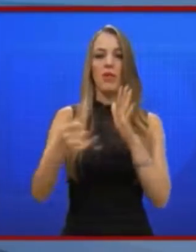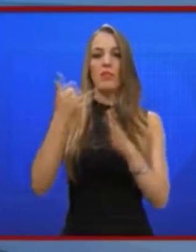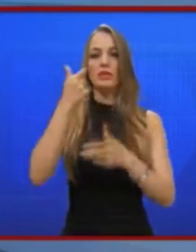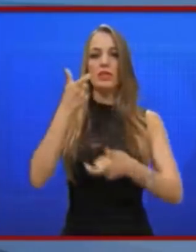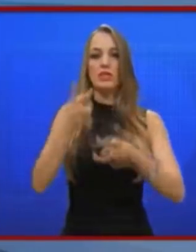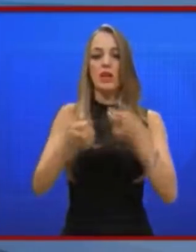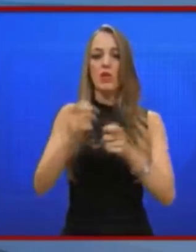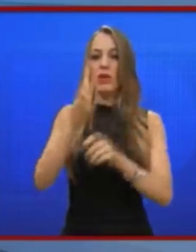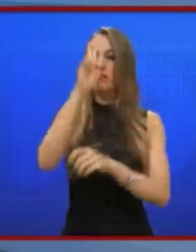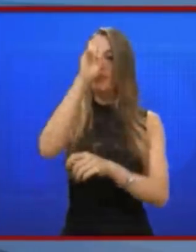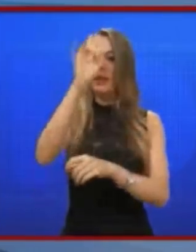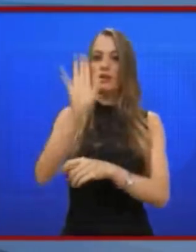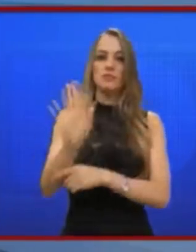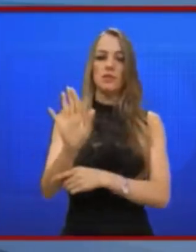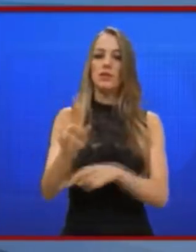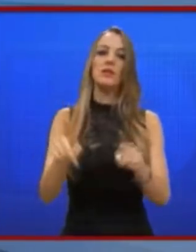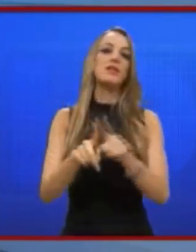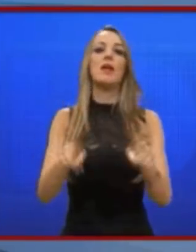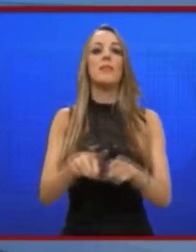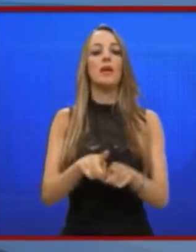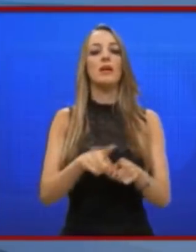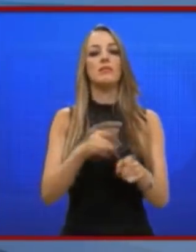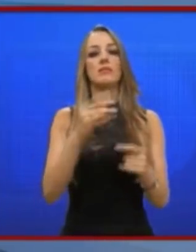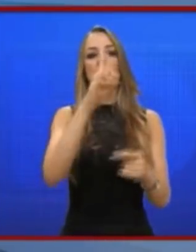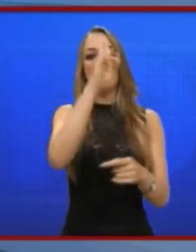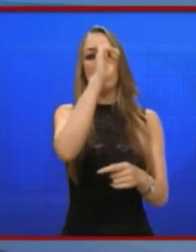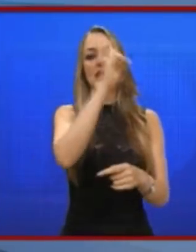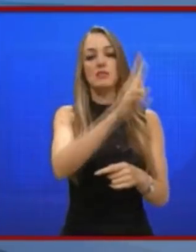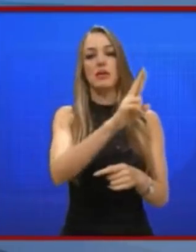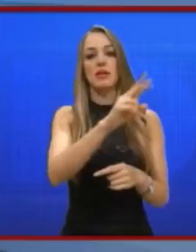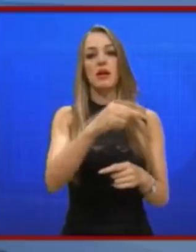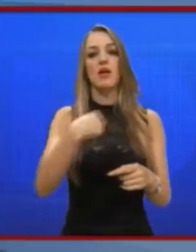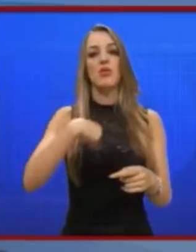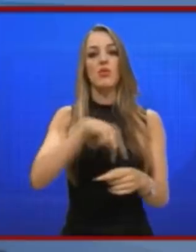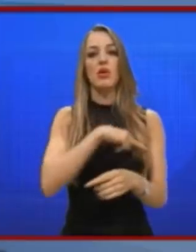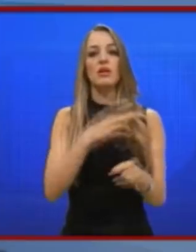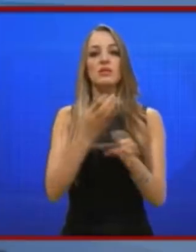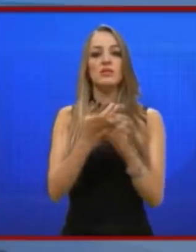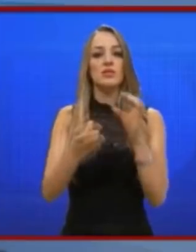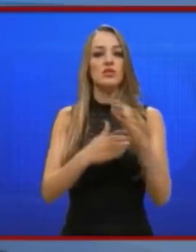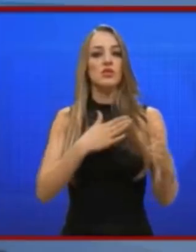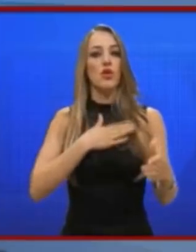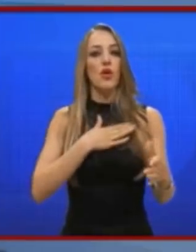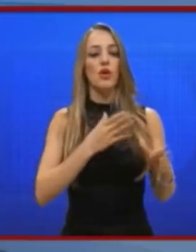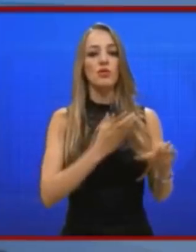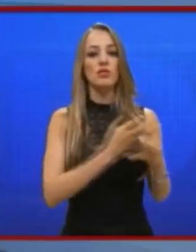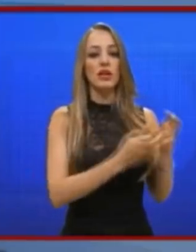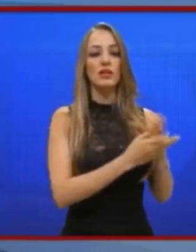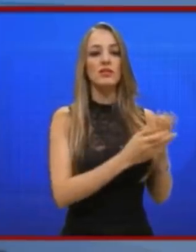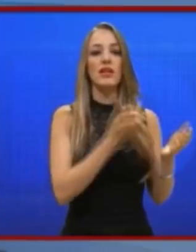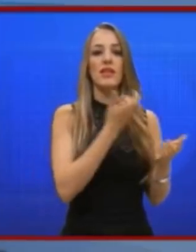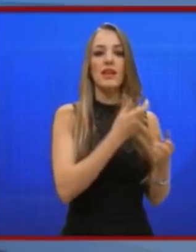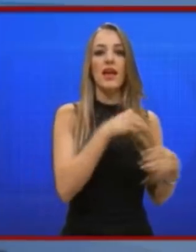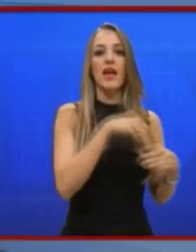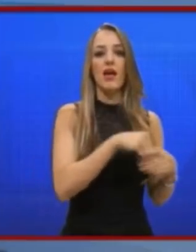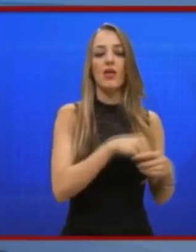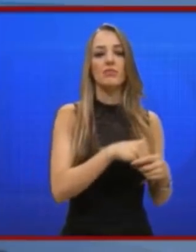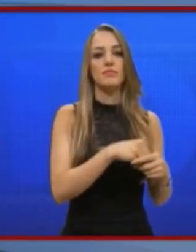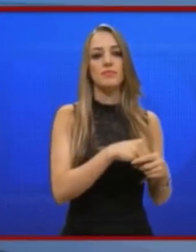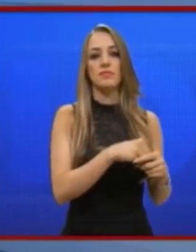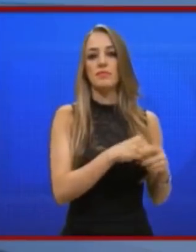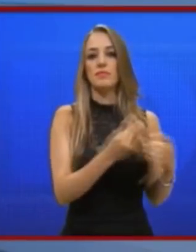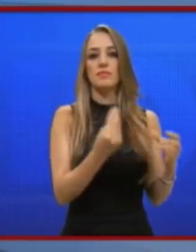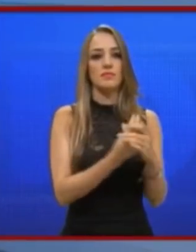vamos respetando nuestra privacidad en el caso de nuestras pertenencias monetarias.